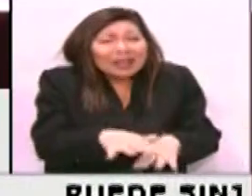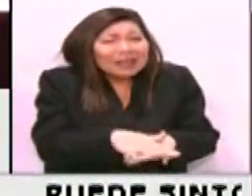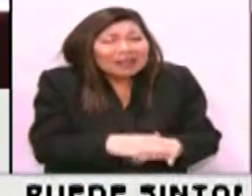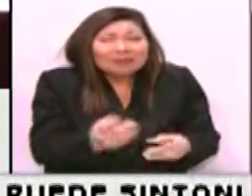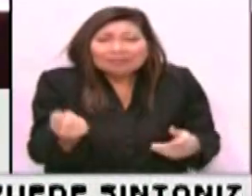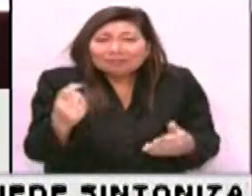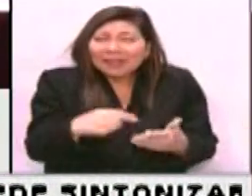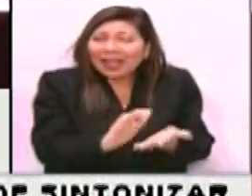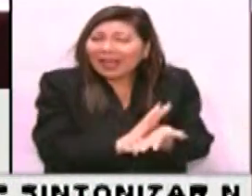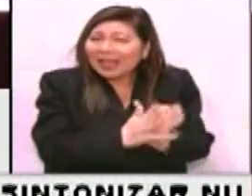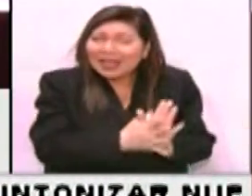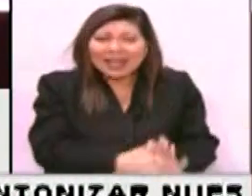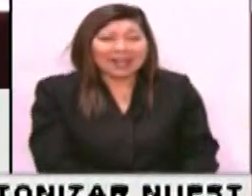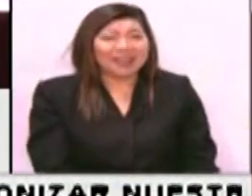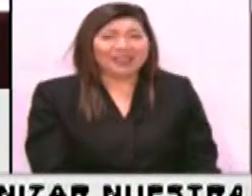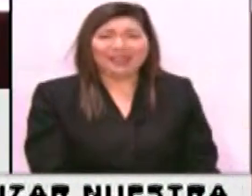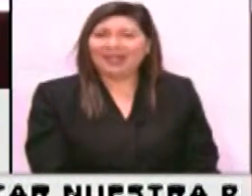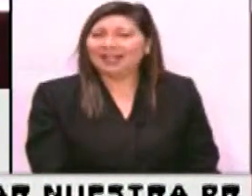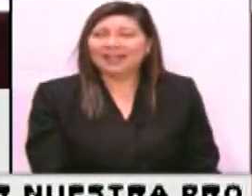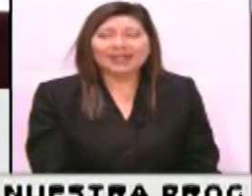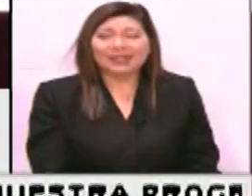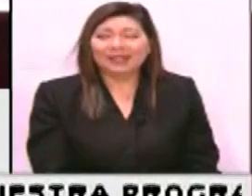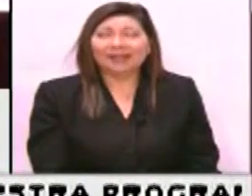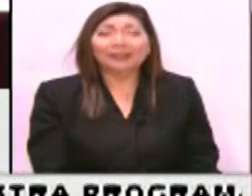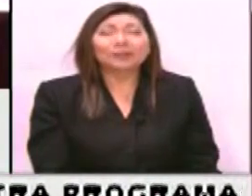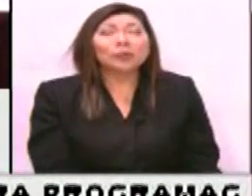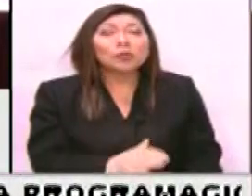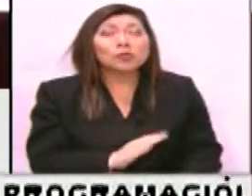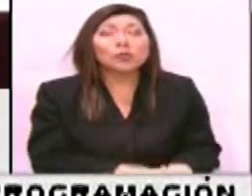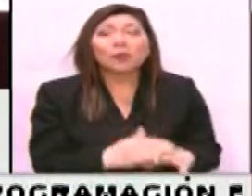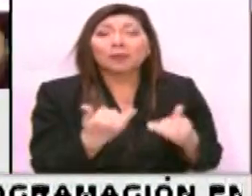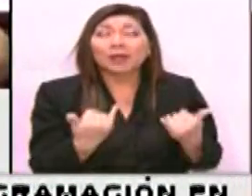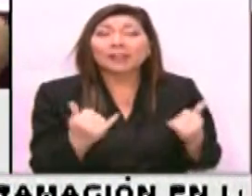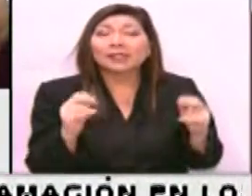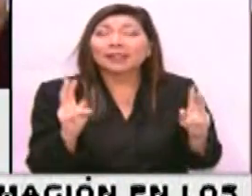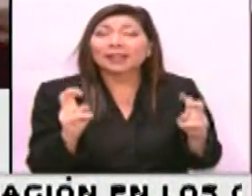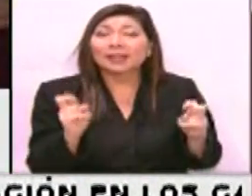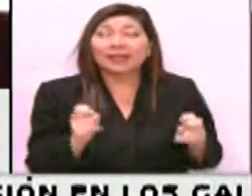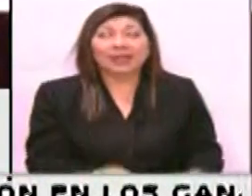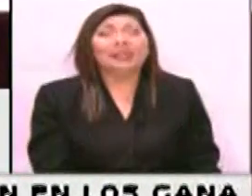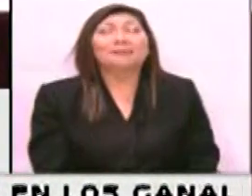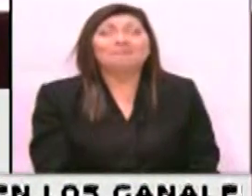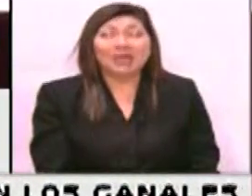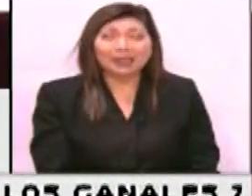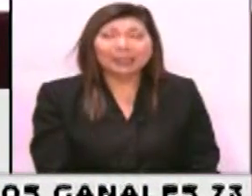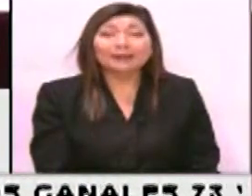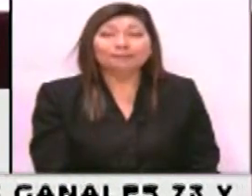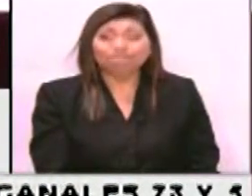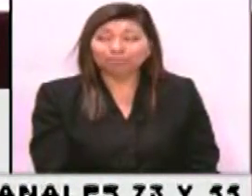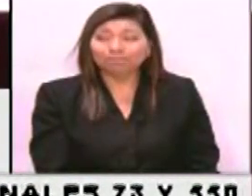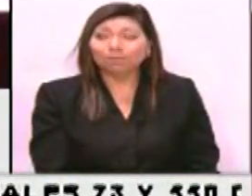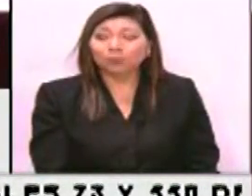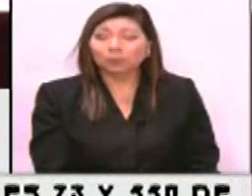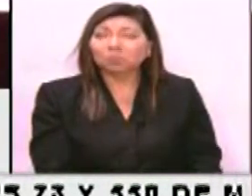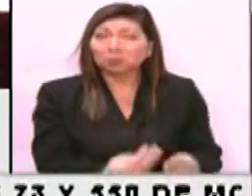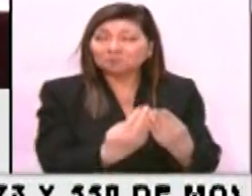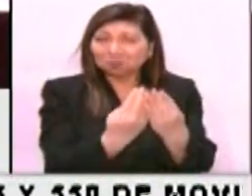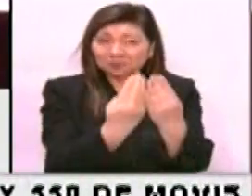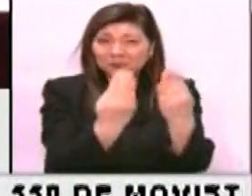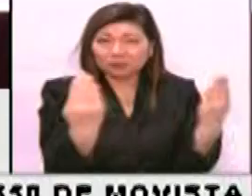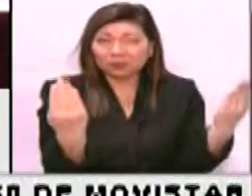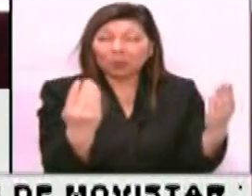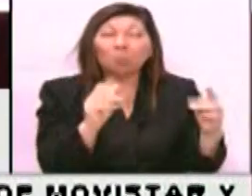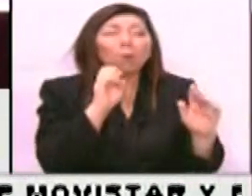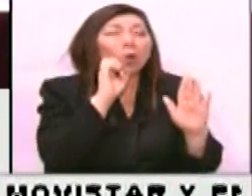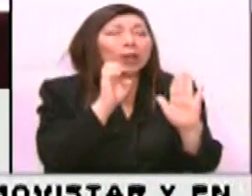ni ha intervenido. Y respecto a este tema de la muralla, yo voy a ponerles